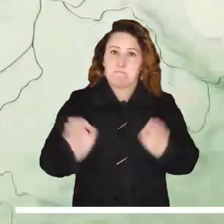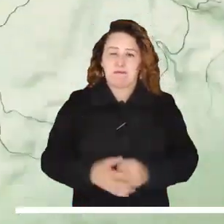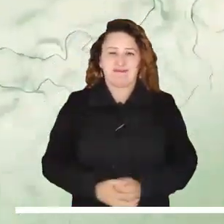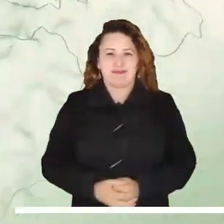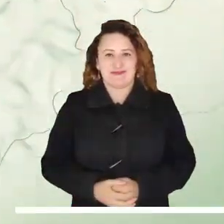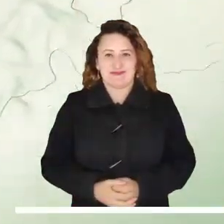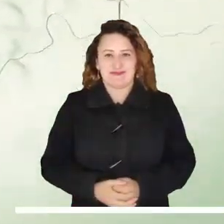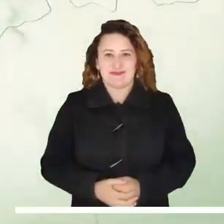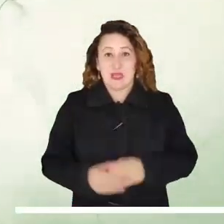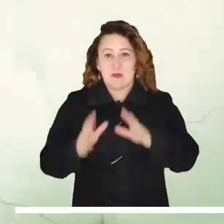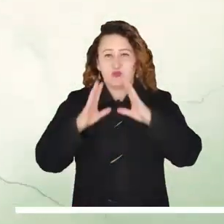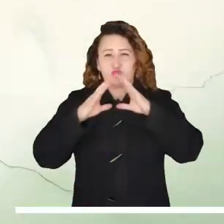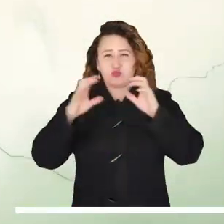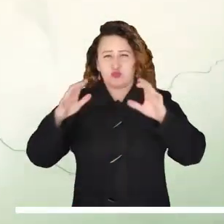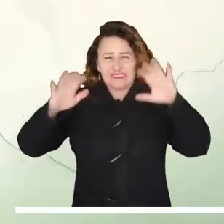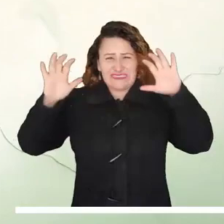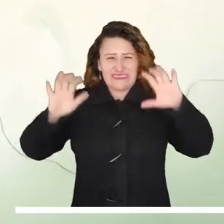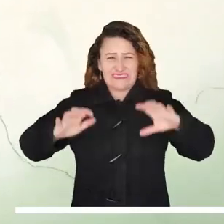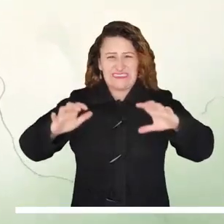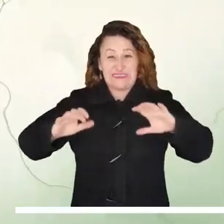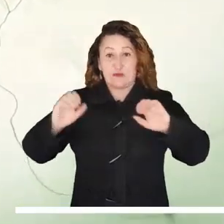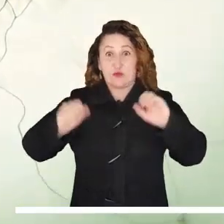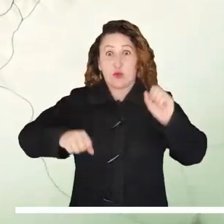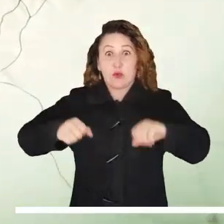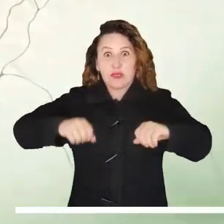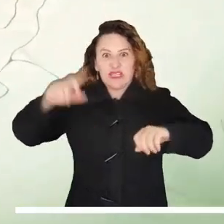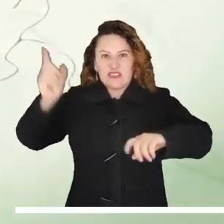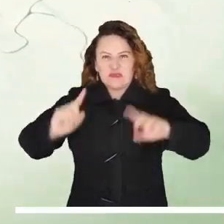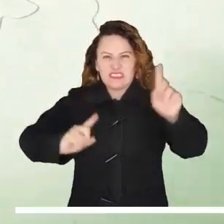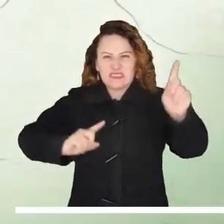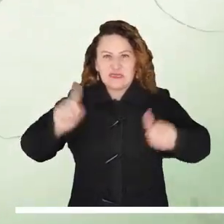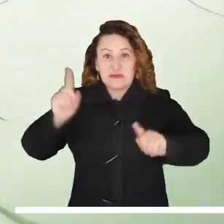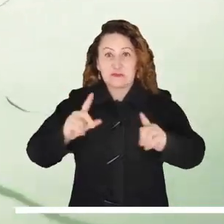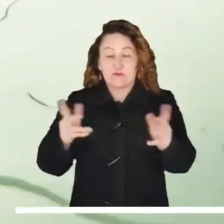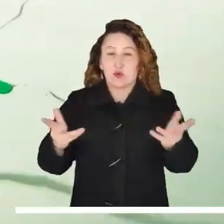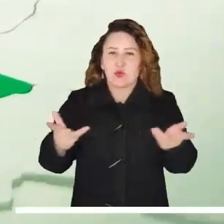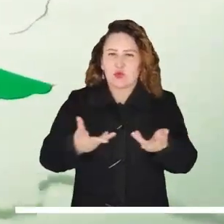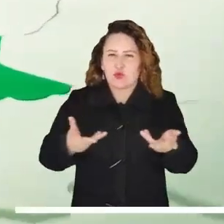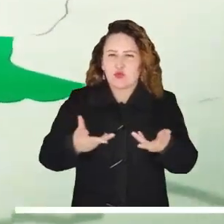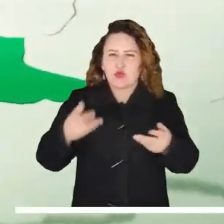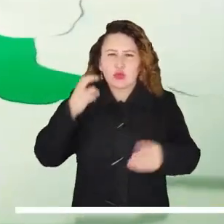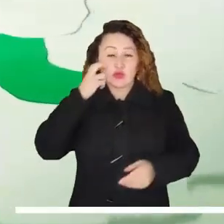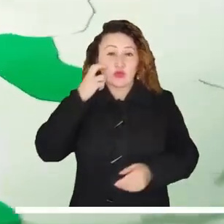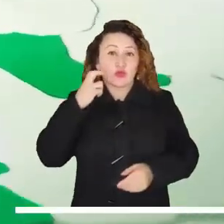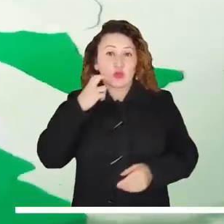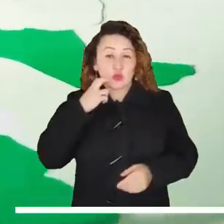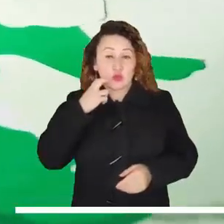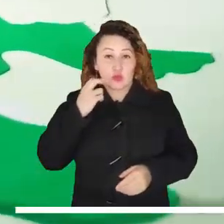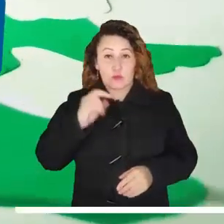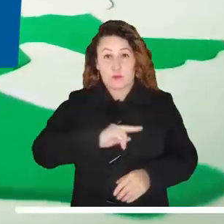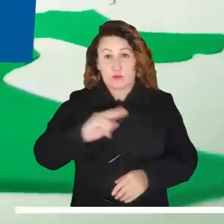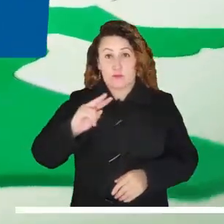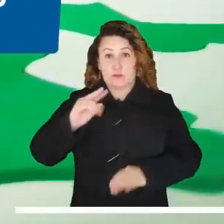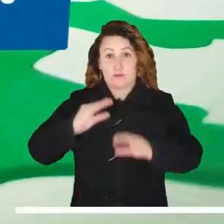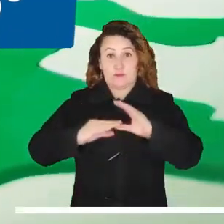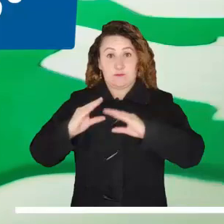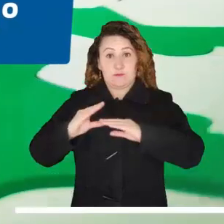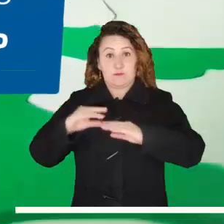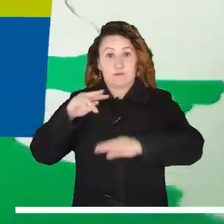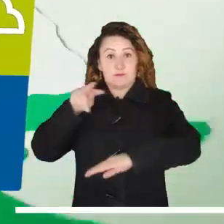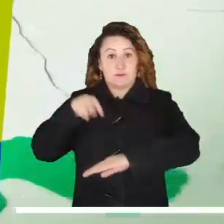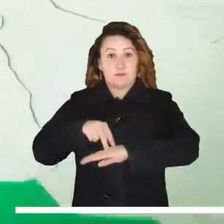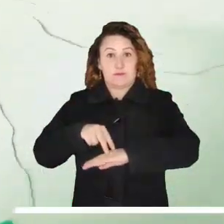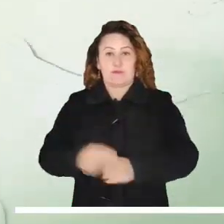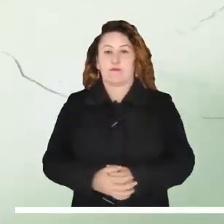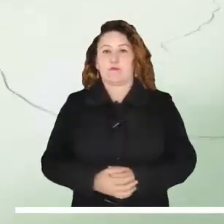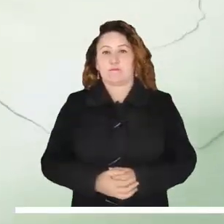importantes. Tarde nublada, lluviosa y con posibles tormentas se podrá registrar en varios sectores de Chocó, Valle del Cauca, Cauca y